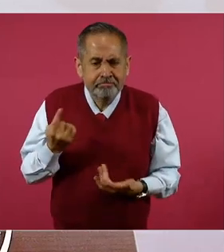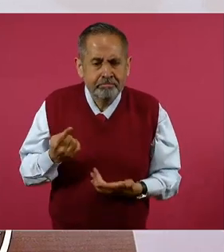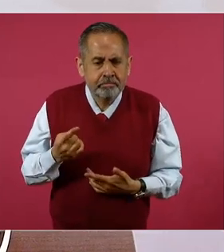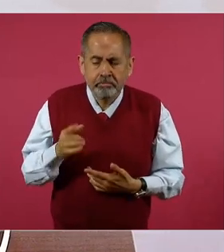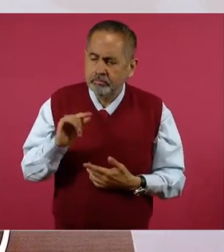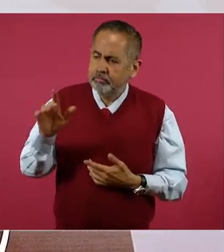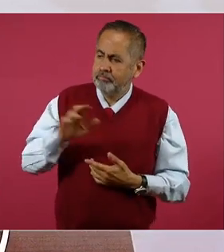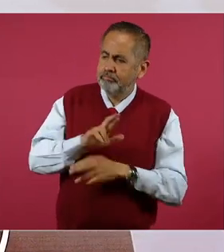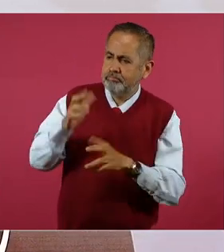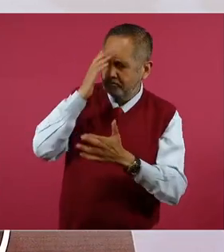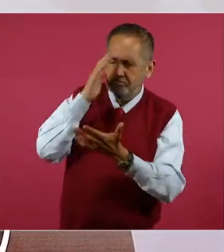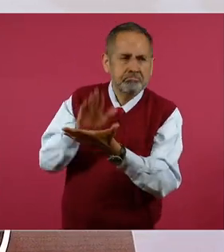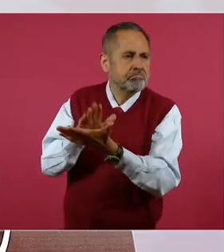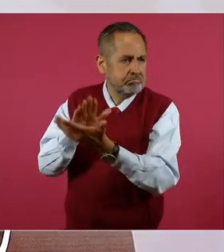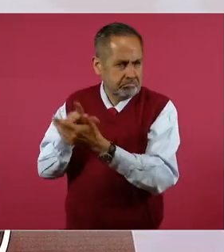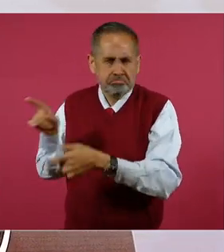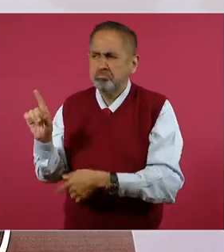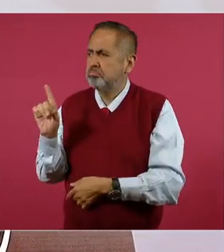prestigio